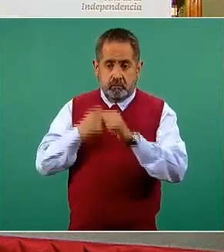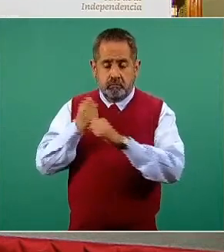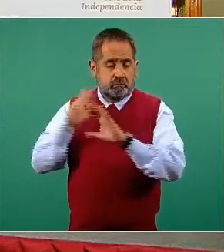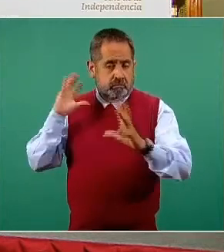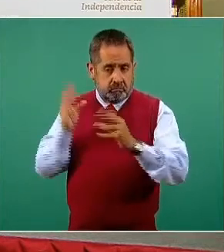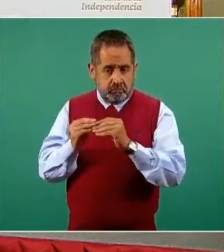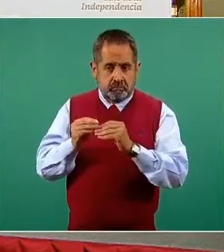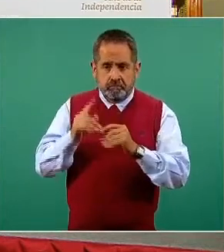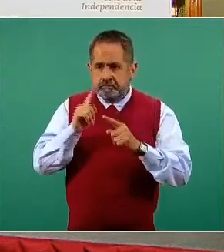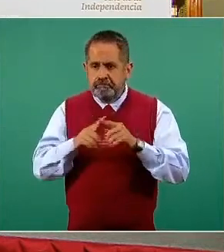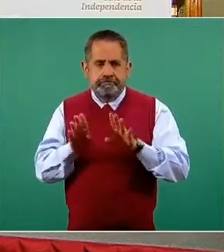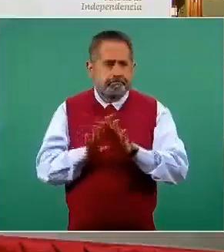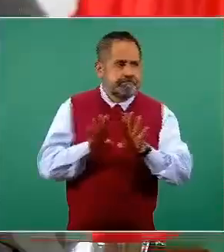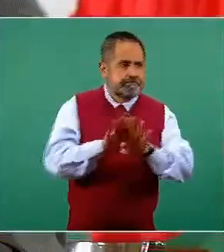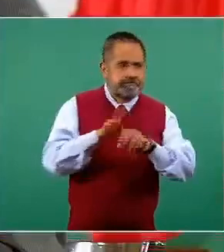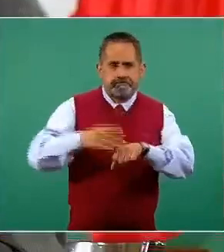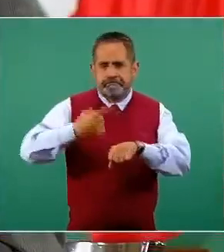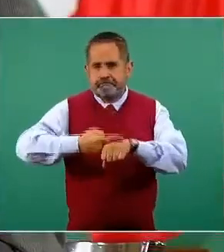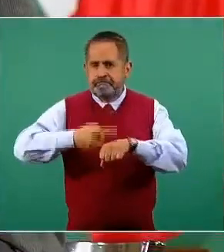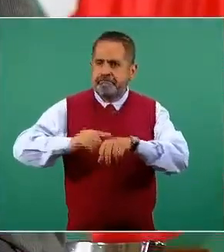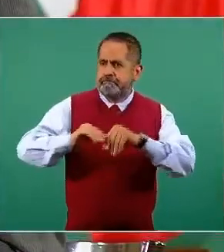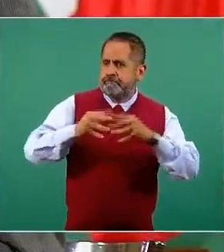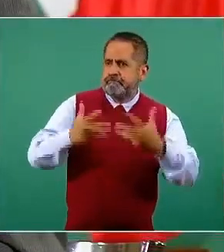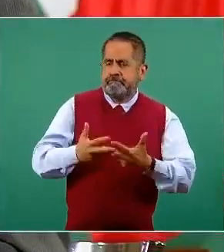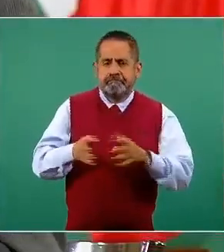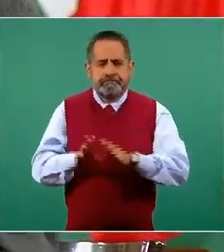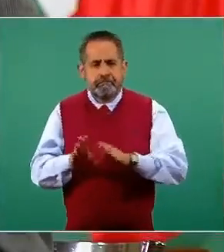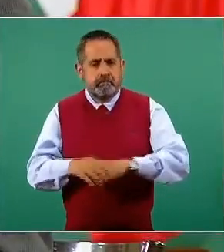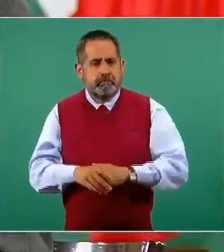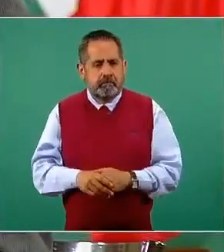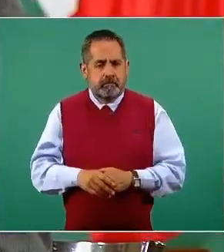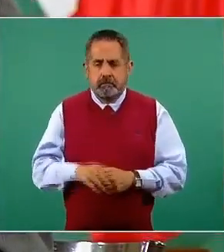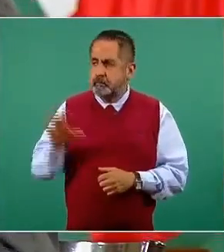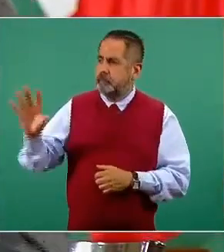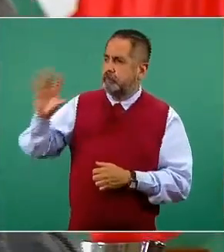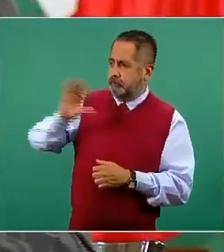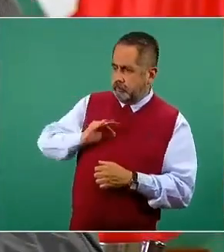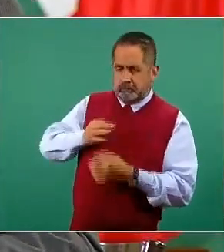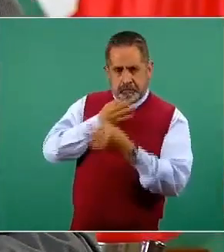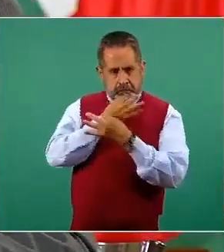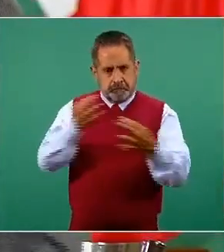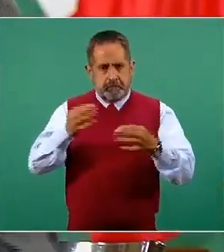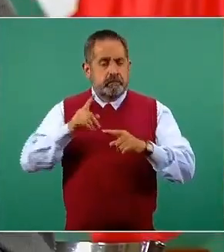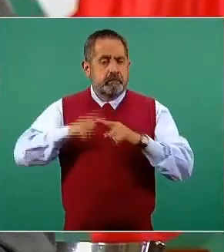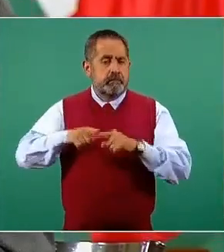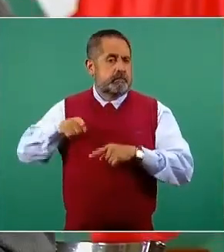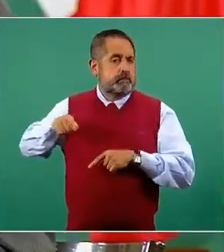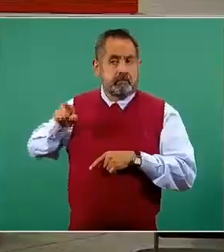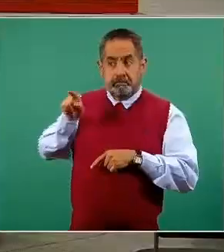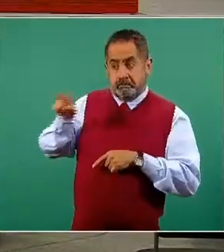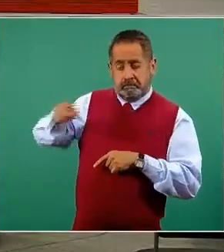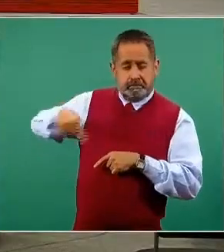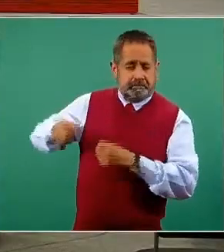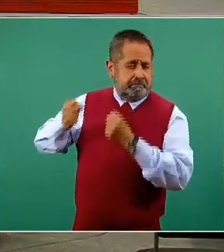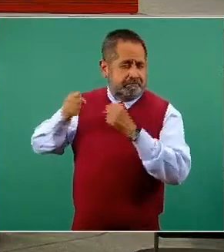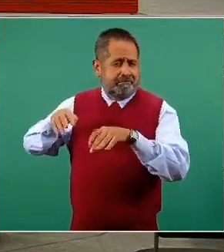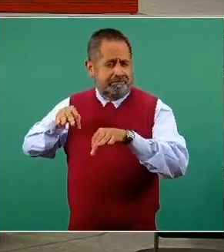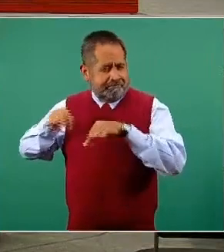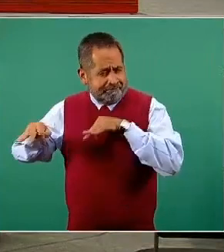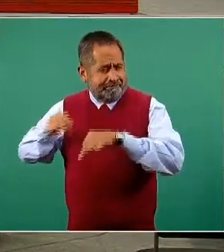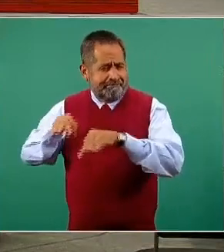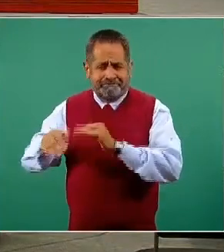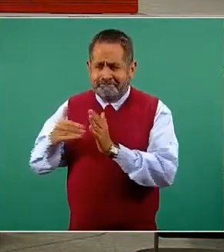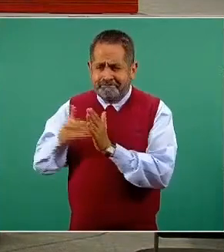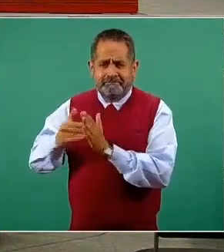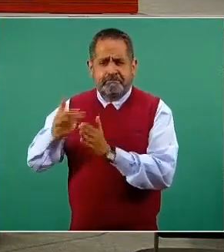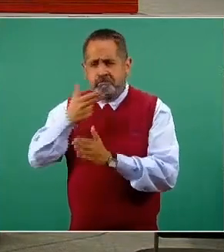la atención de esta epidemia. La verdad es que soy el vocero del trabajo de miles de personas, de miles de mujeres